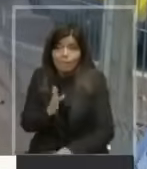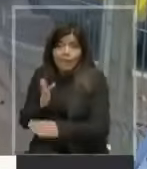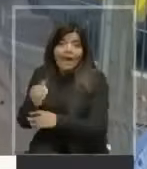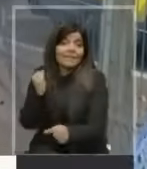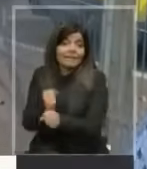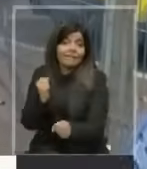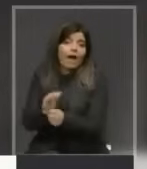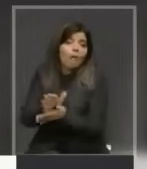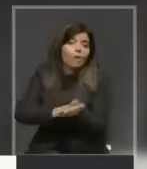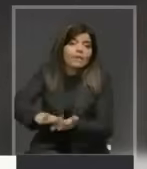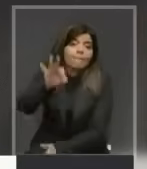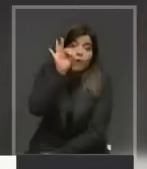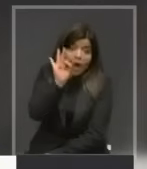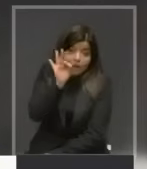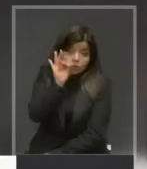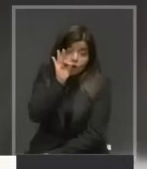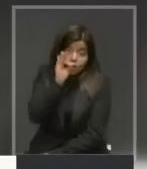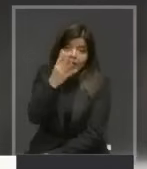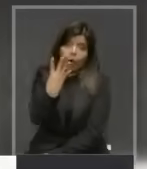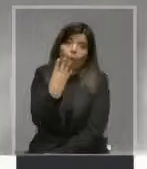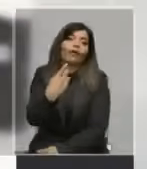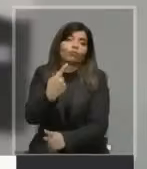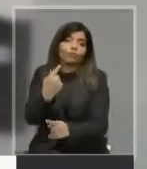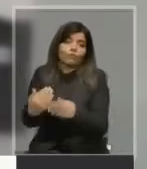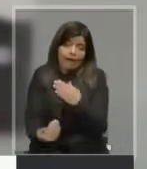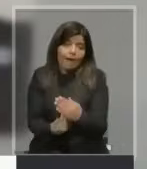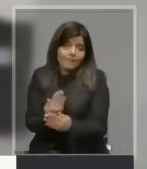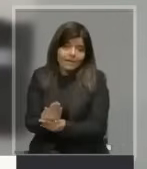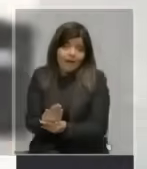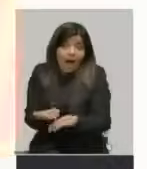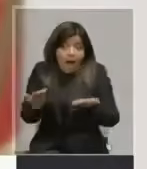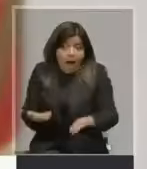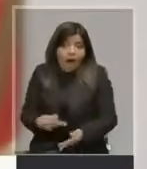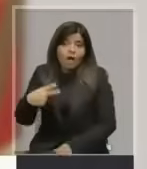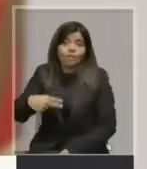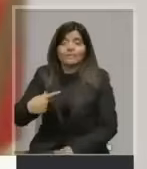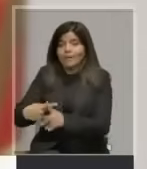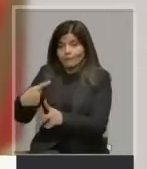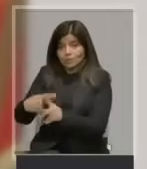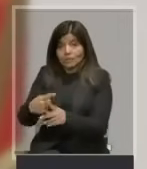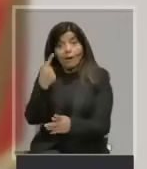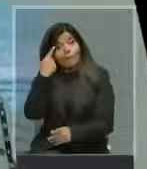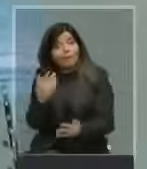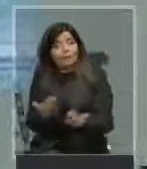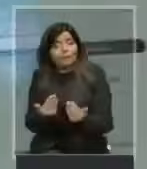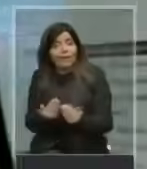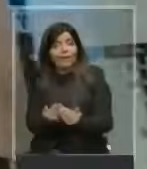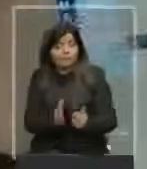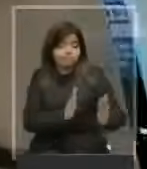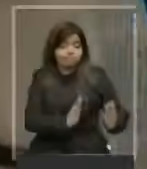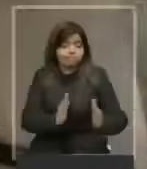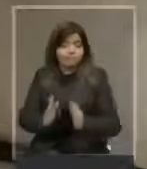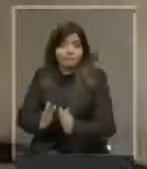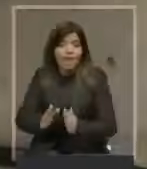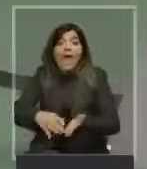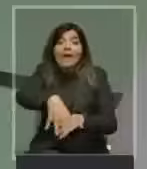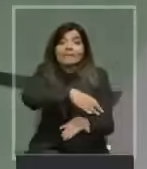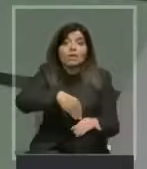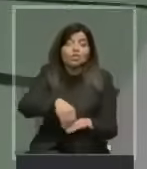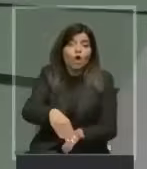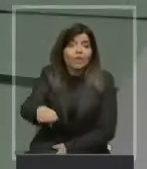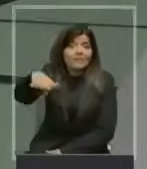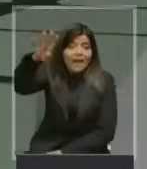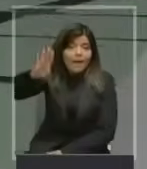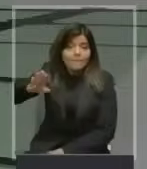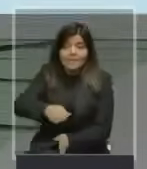Condes a las 4 de la mañana. Buenas noticias, que en todo caso tendrán que esperar. La primera etapa entre las estaciones de La Pintana y Biobío estará